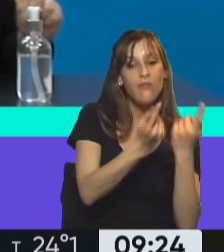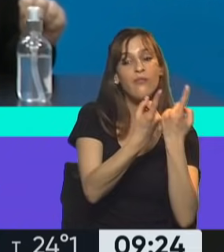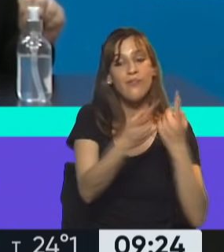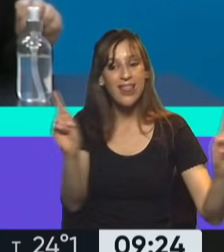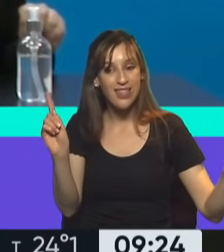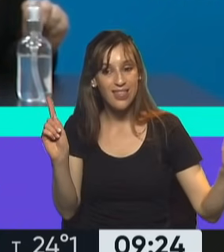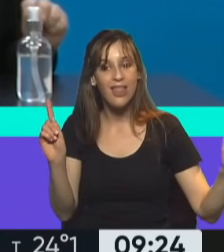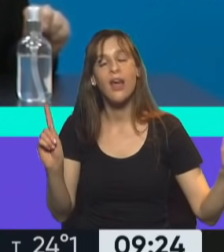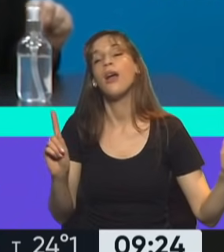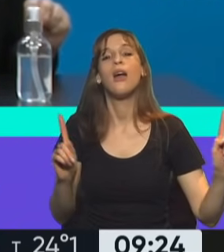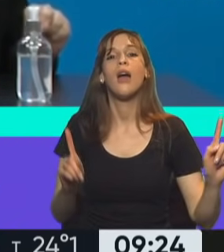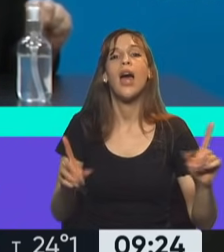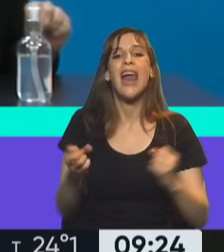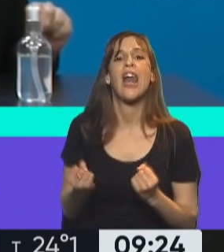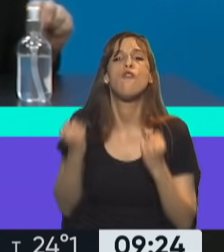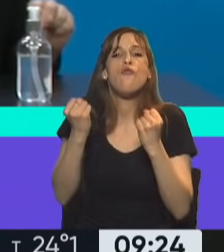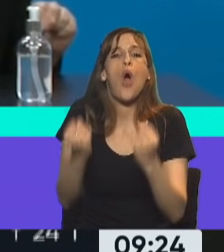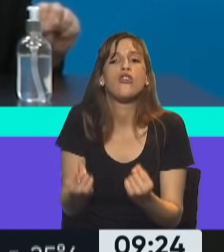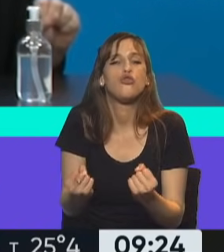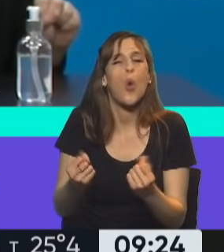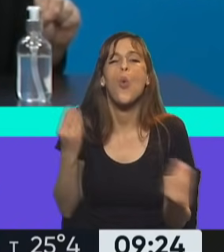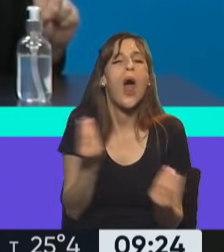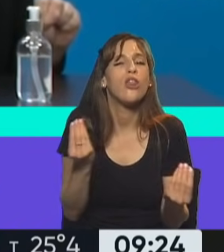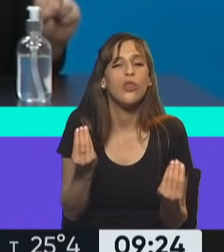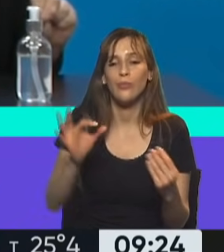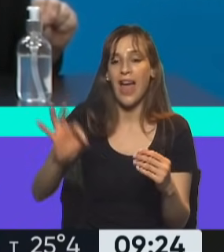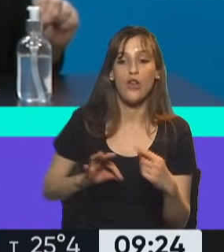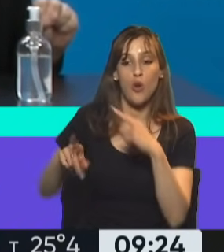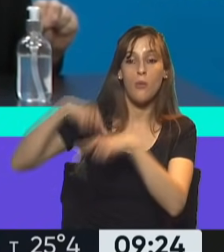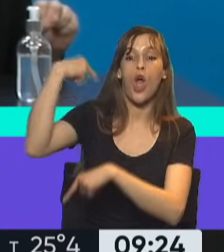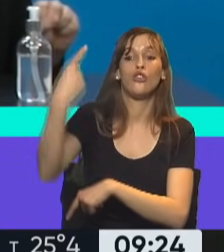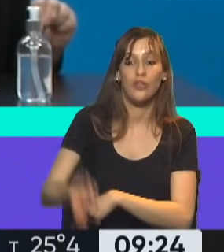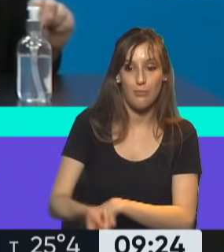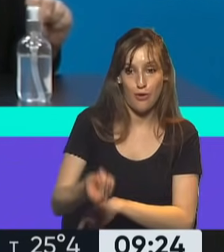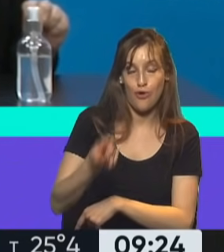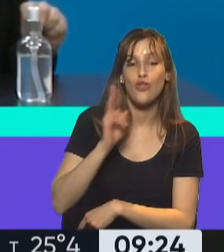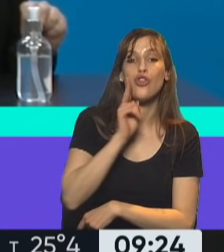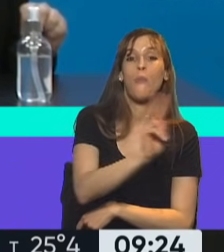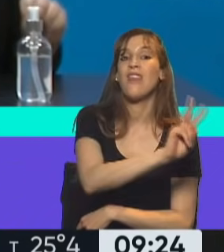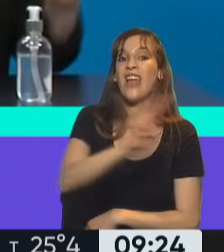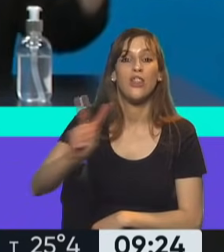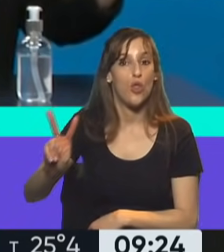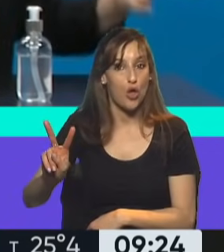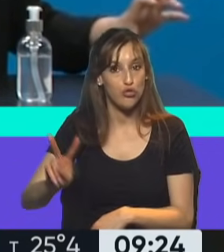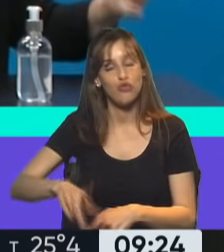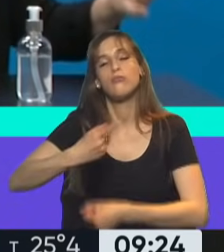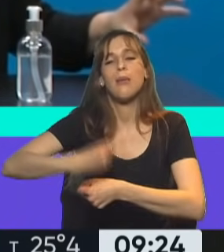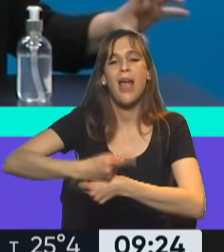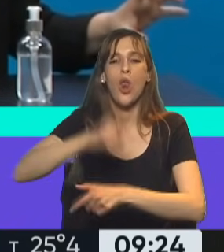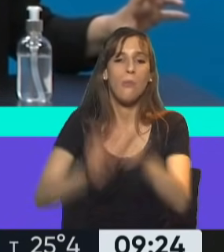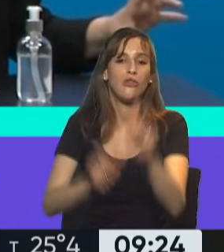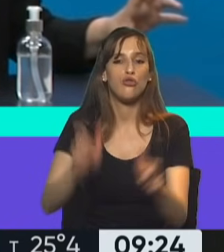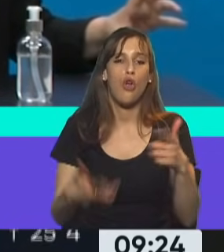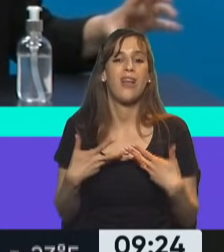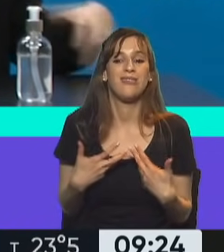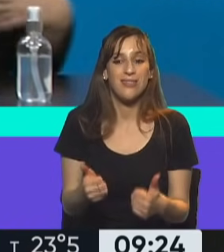de los refuerzos de Argentina va a ser 2022, seguramente empecemos antes de fin de año con el personal de salud, que fue quien primero